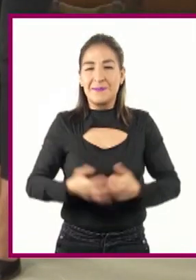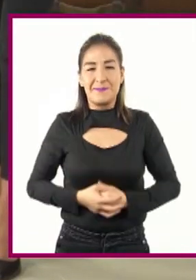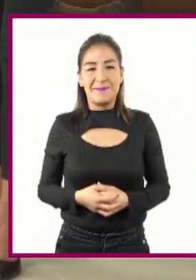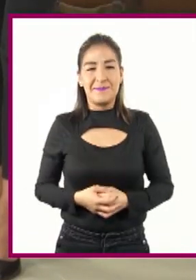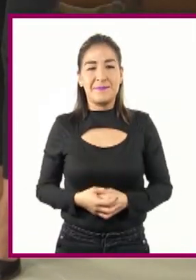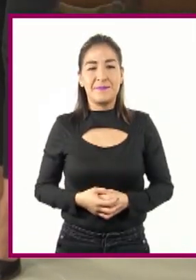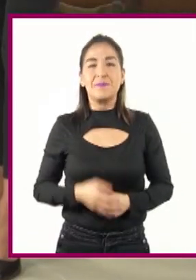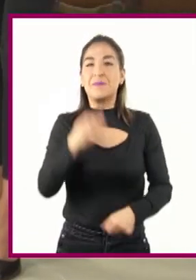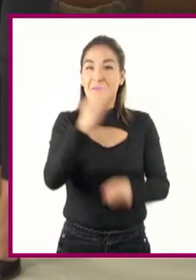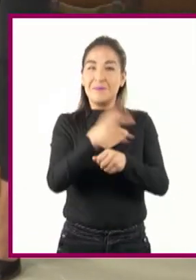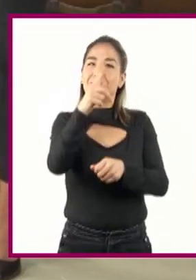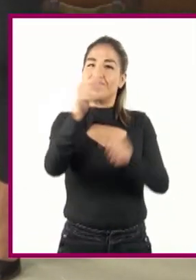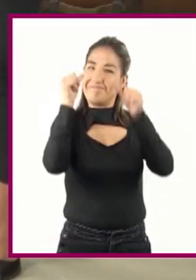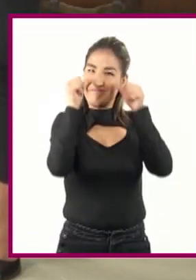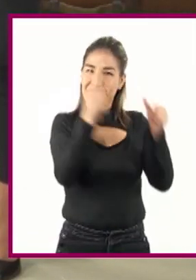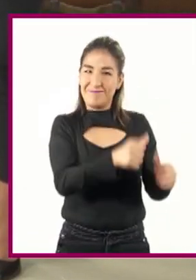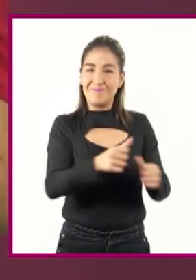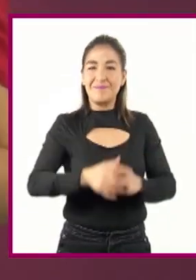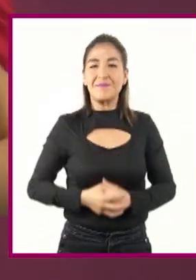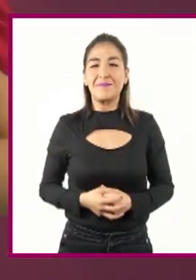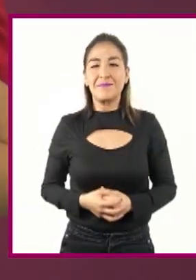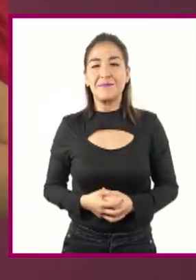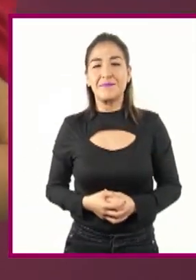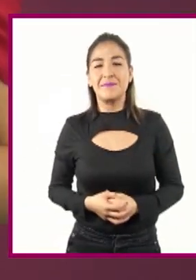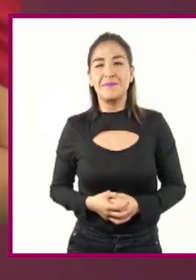Ahora sí, pongan mucha atención.